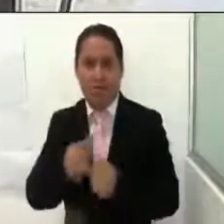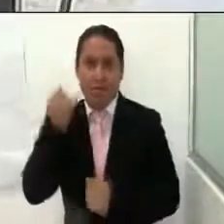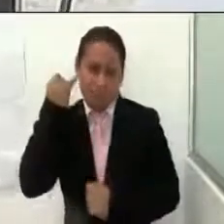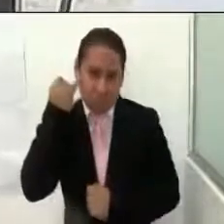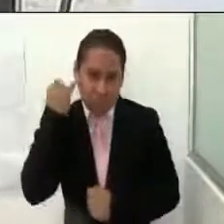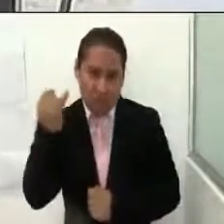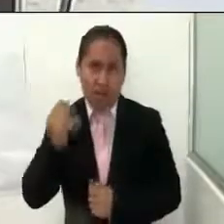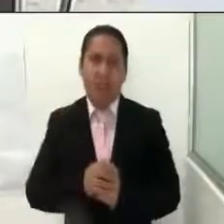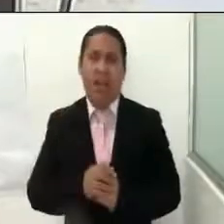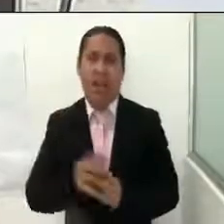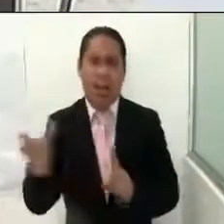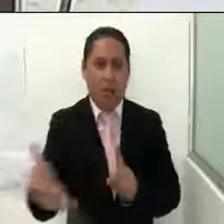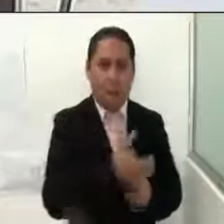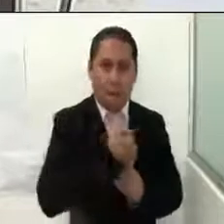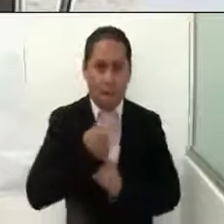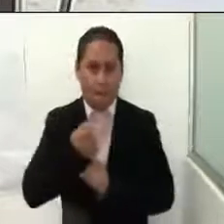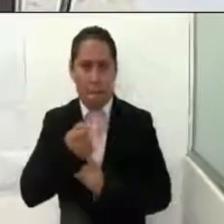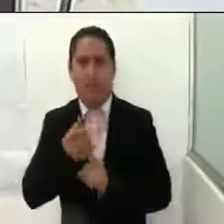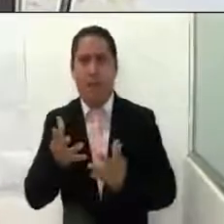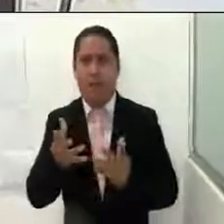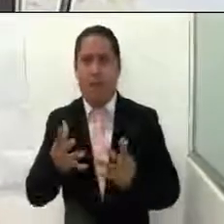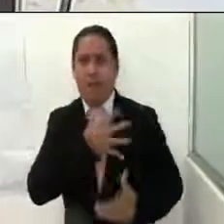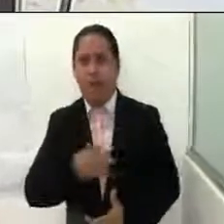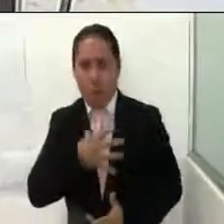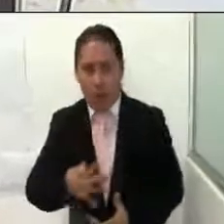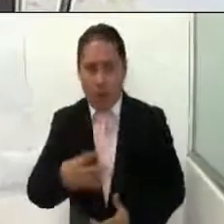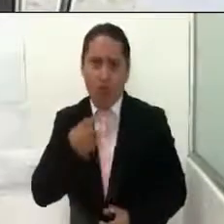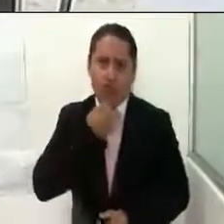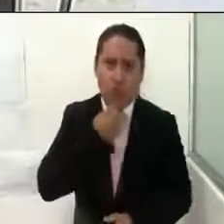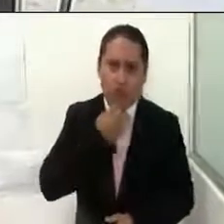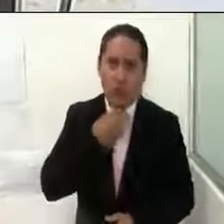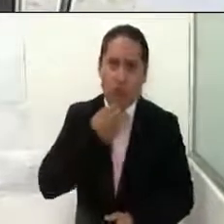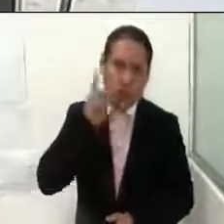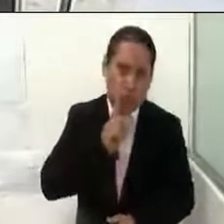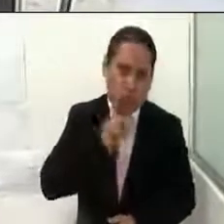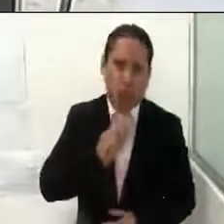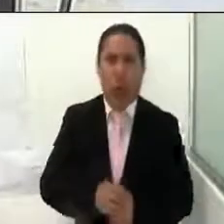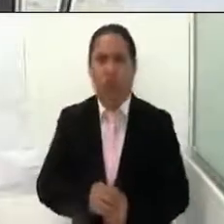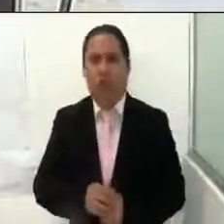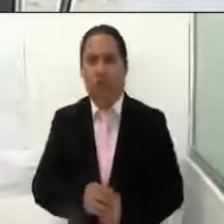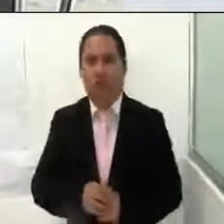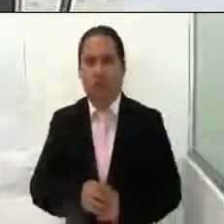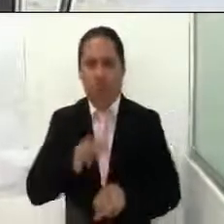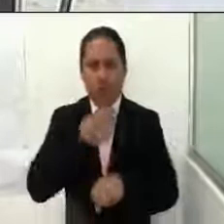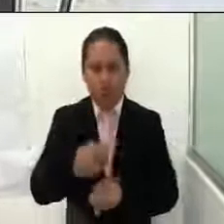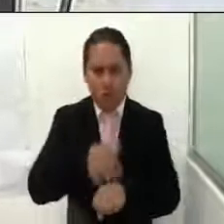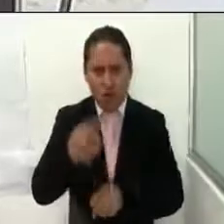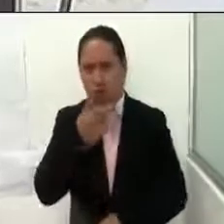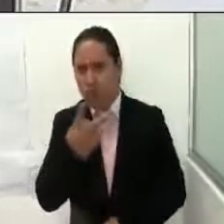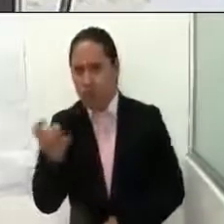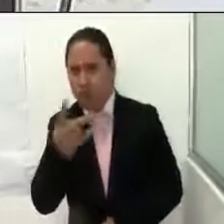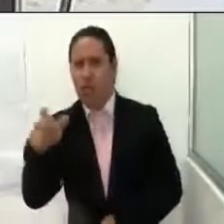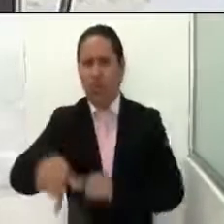potestad guardia y custodia de los menores decreto números 212